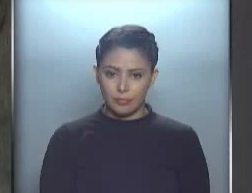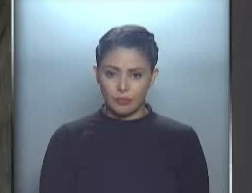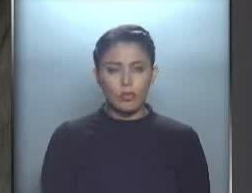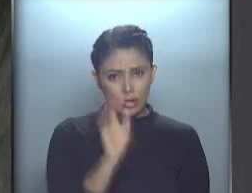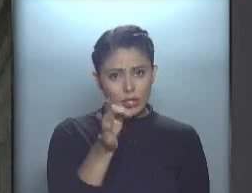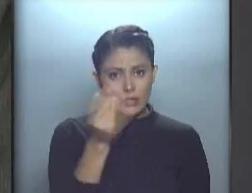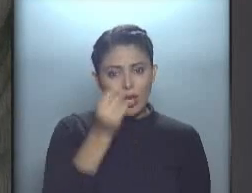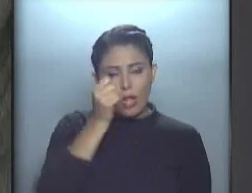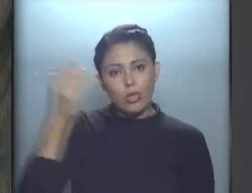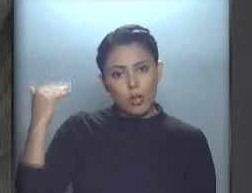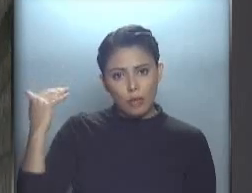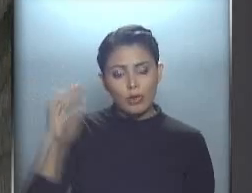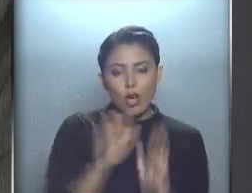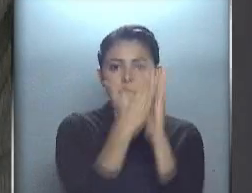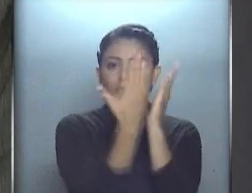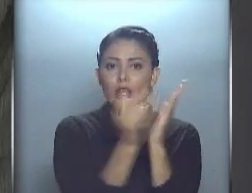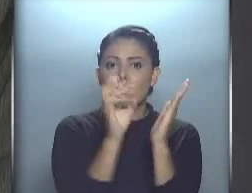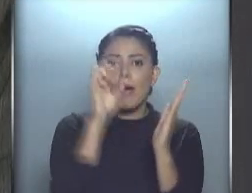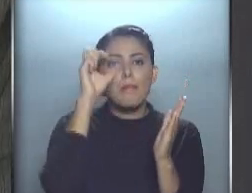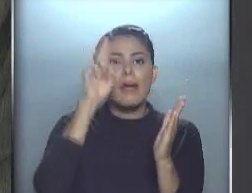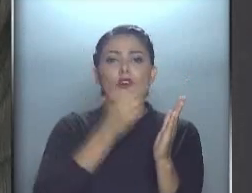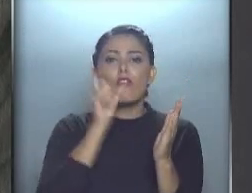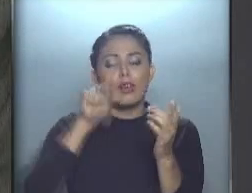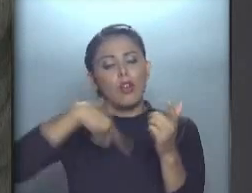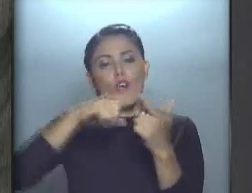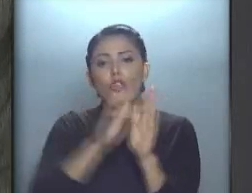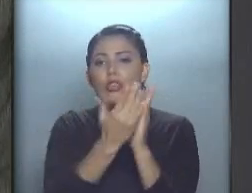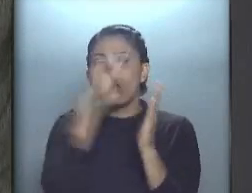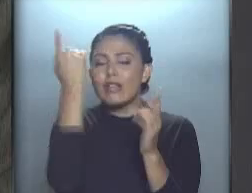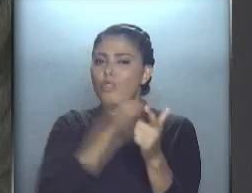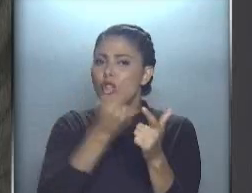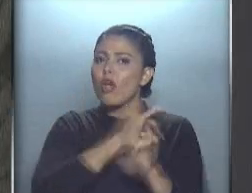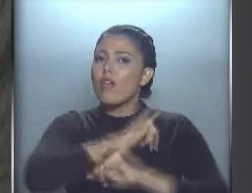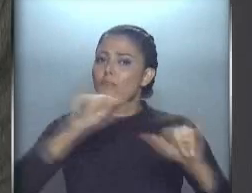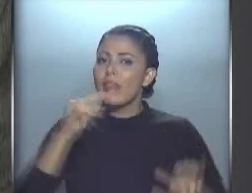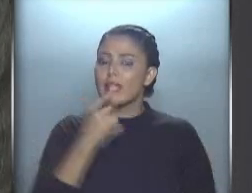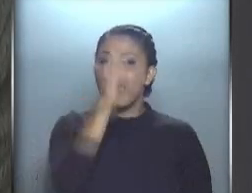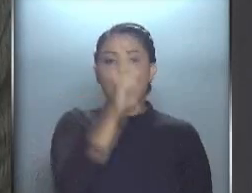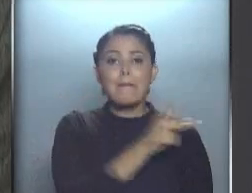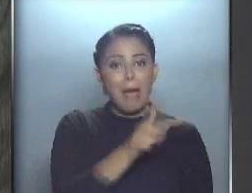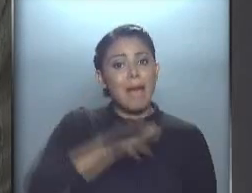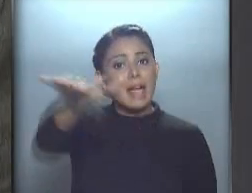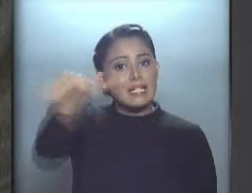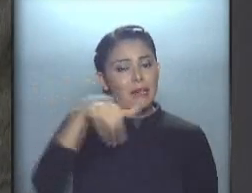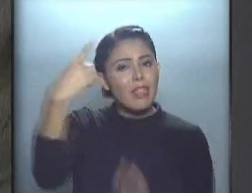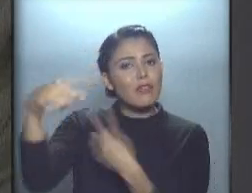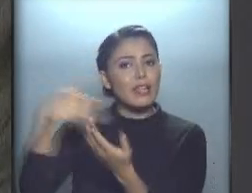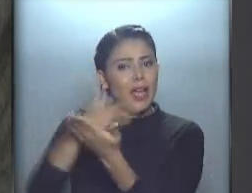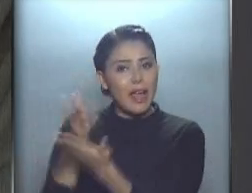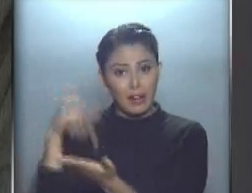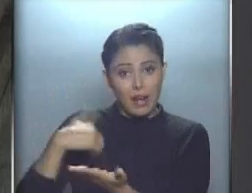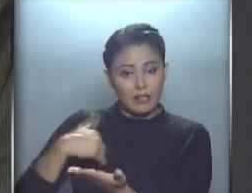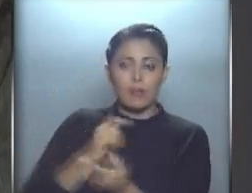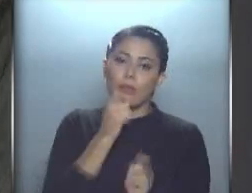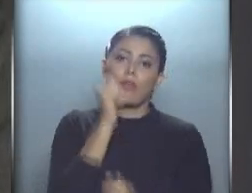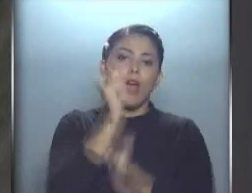saben que durante el fin de semana el diario perfil y la nación dieron una supuesta información donde el papa convocaba a diferentes sectores de nuestro país